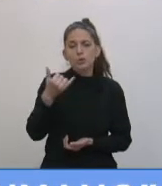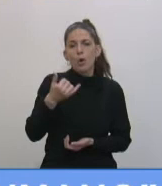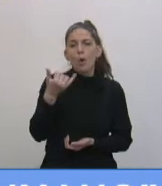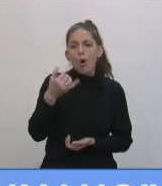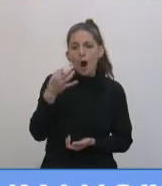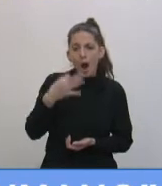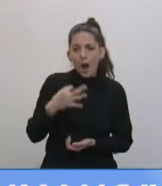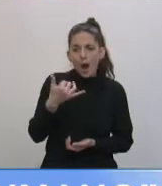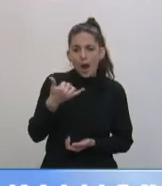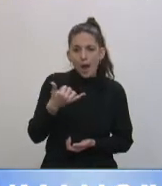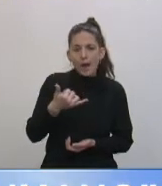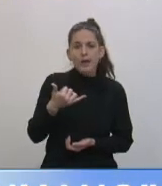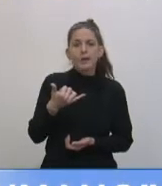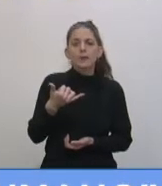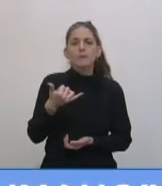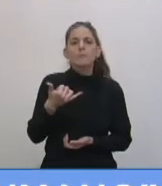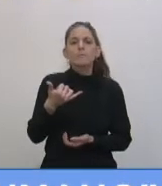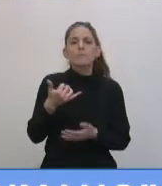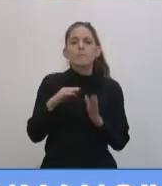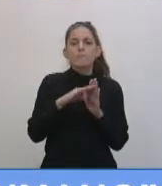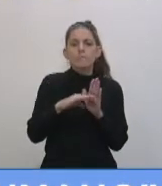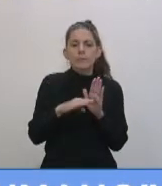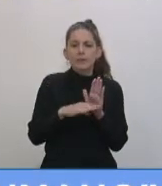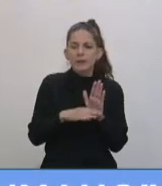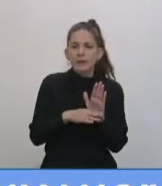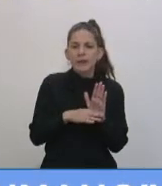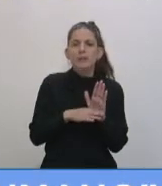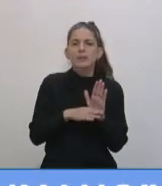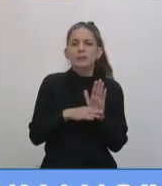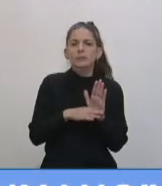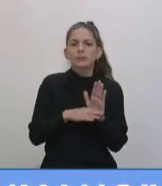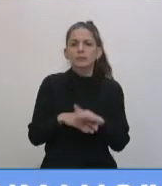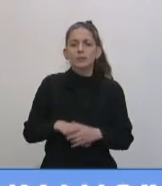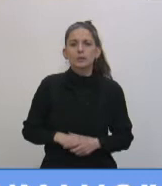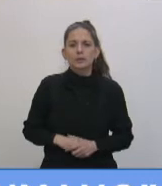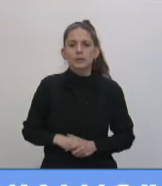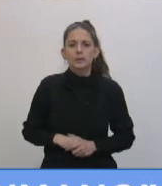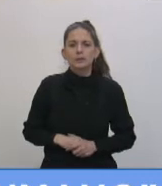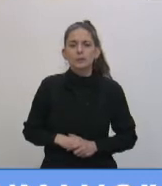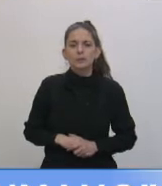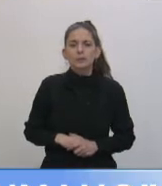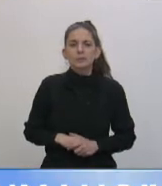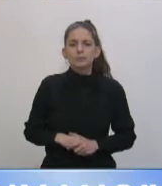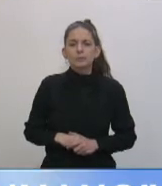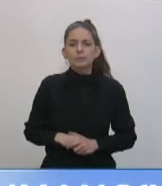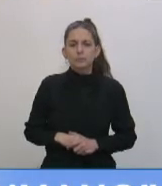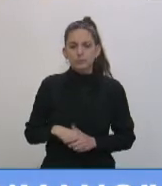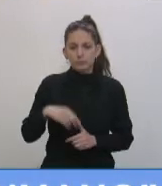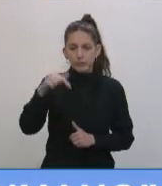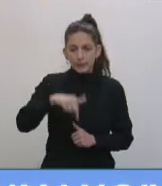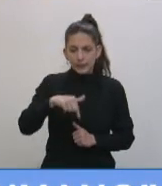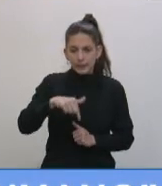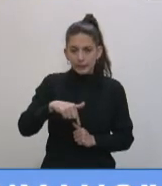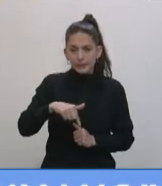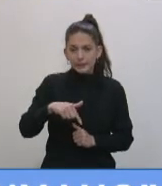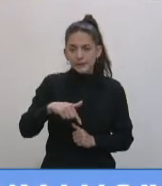golpe militar, algo que es itinerante o algo que es iterativo, mejor dicho, a lo largo de nuestra historia. En esta ocasión, el